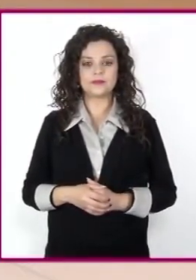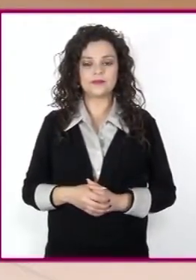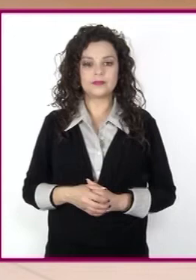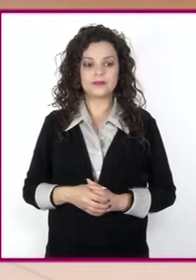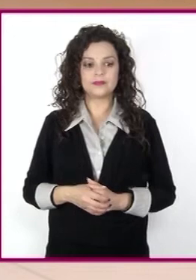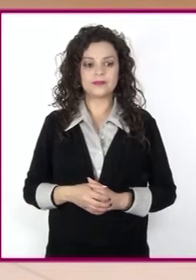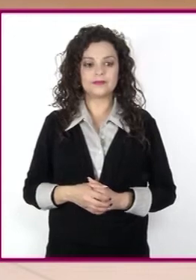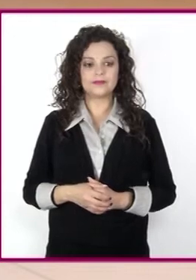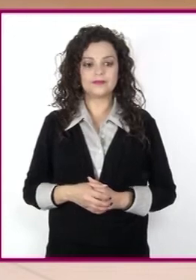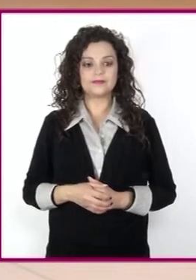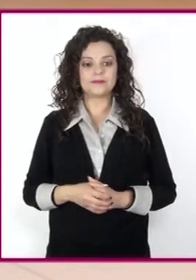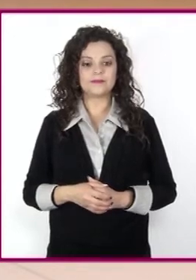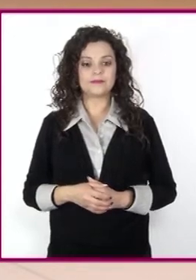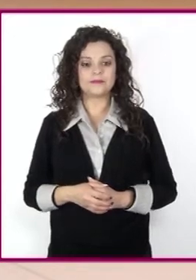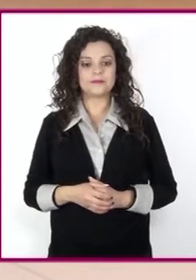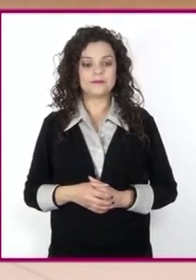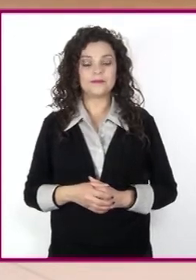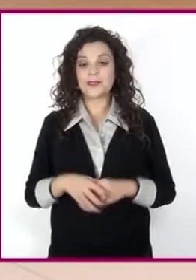Perfecto.